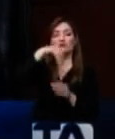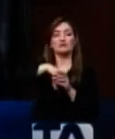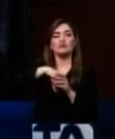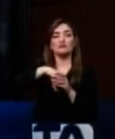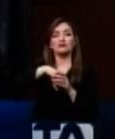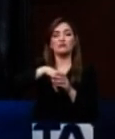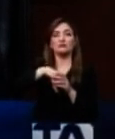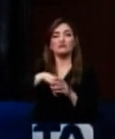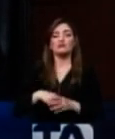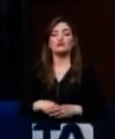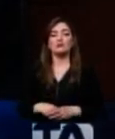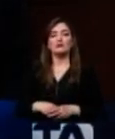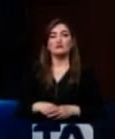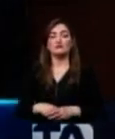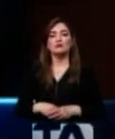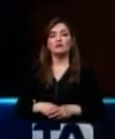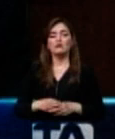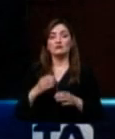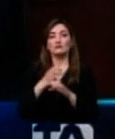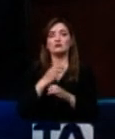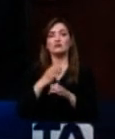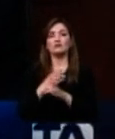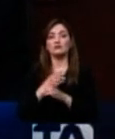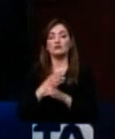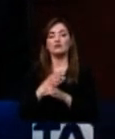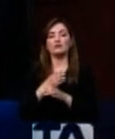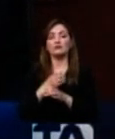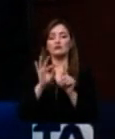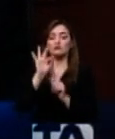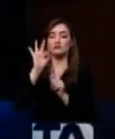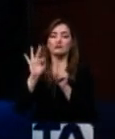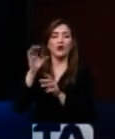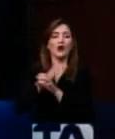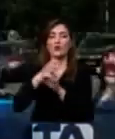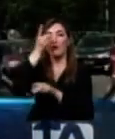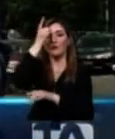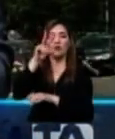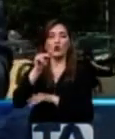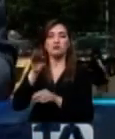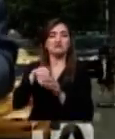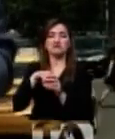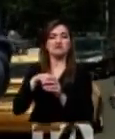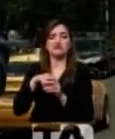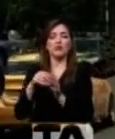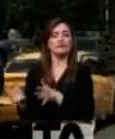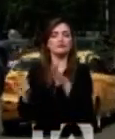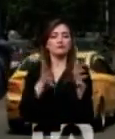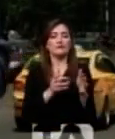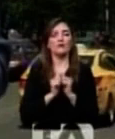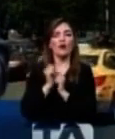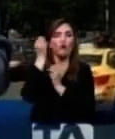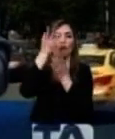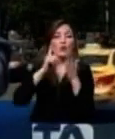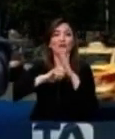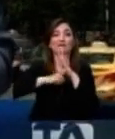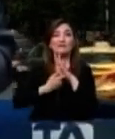fue considerada en el cálculo de la estela estadística de la deuda de la misma manera el informe de contraloría